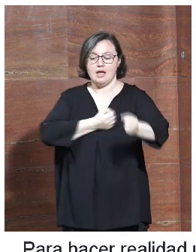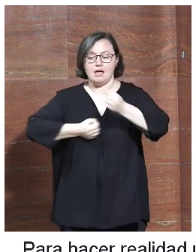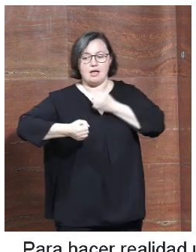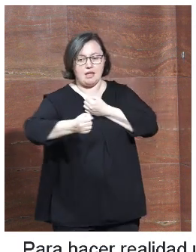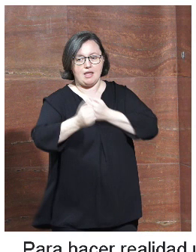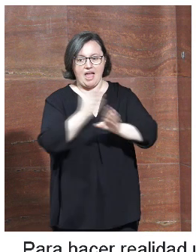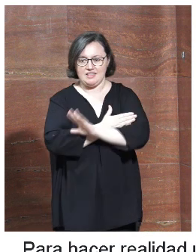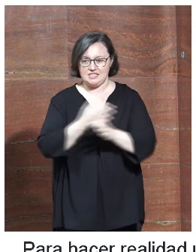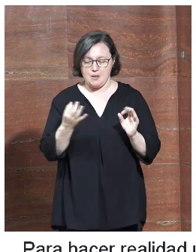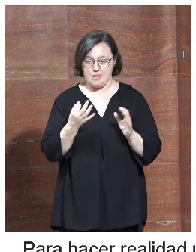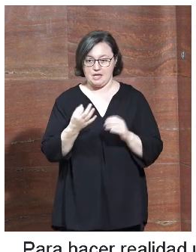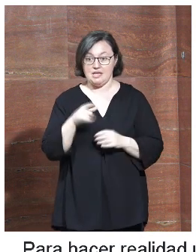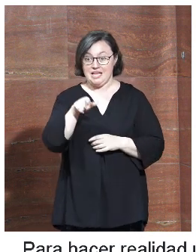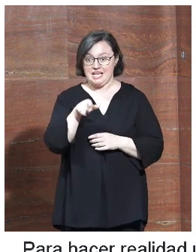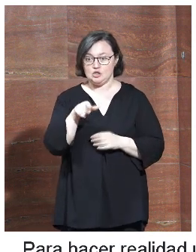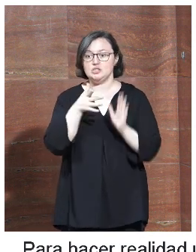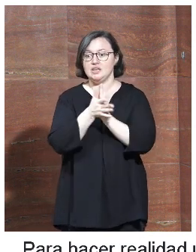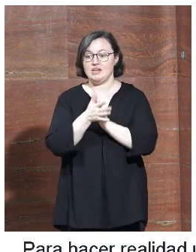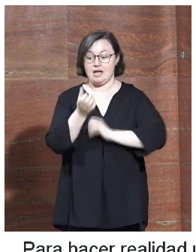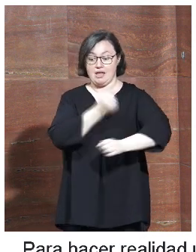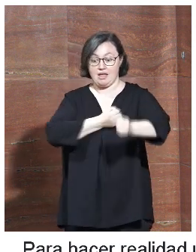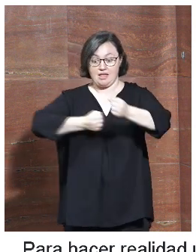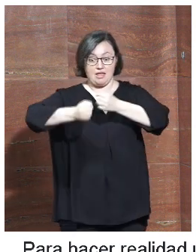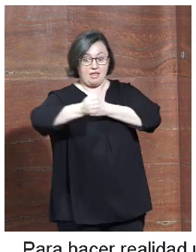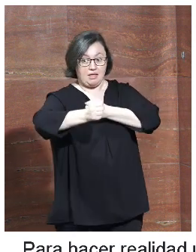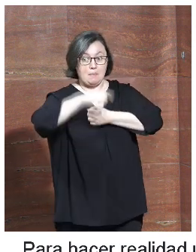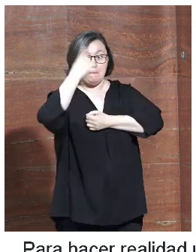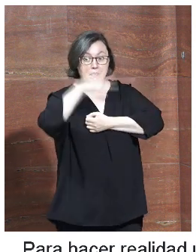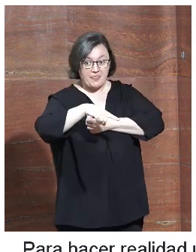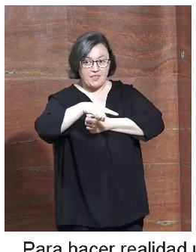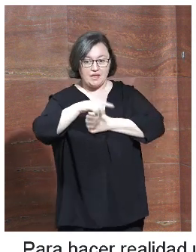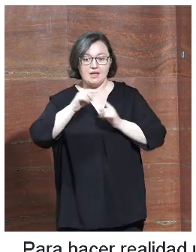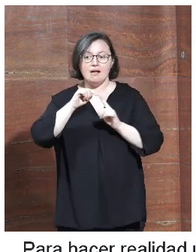otro. Y ese saber ponerse en el lugar del otro es